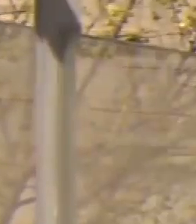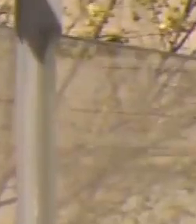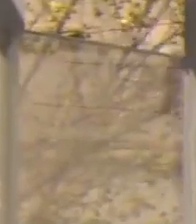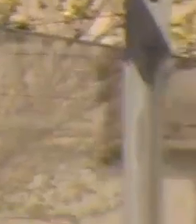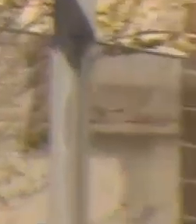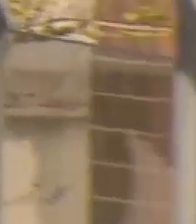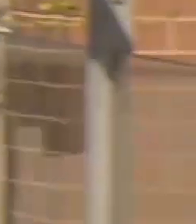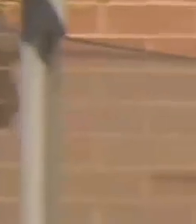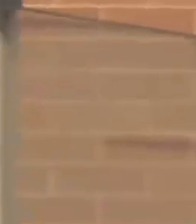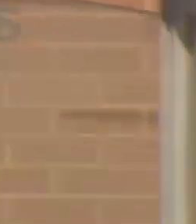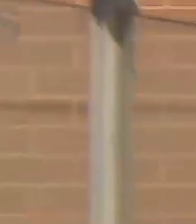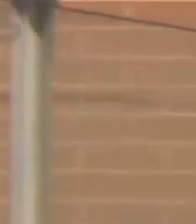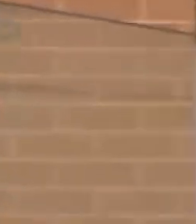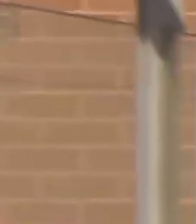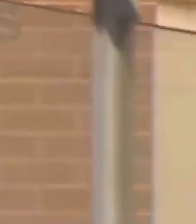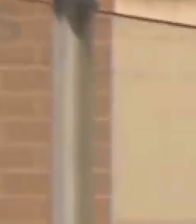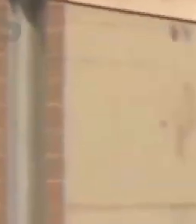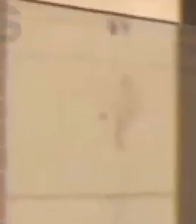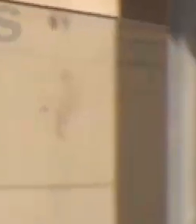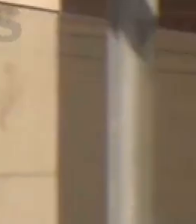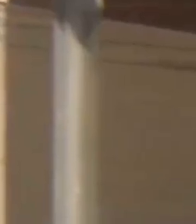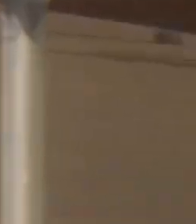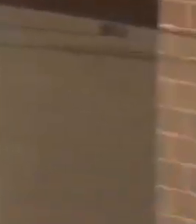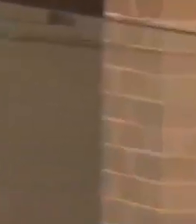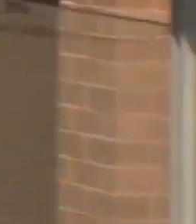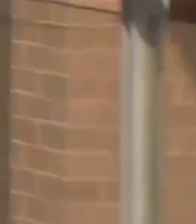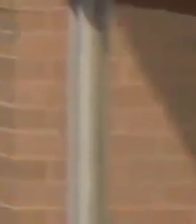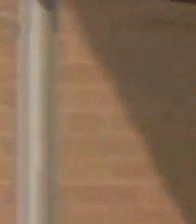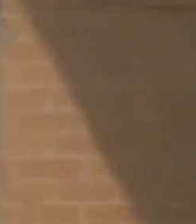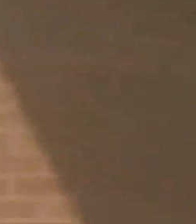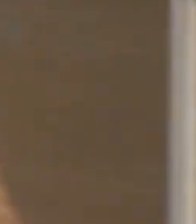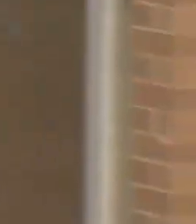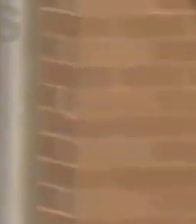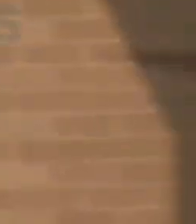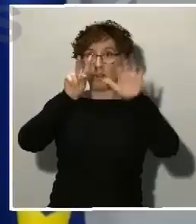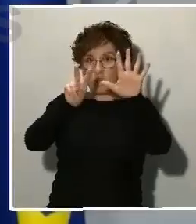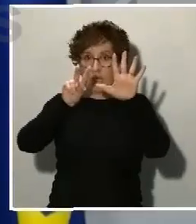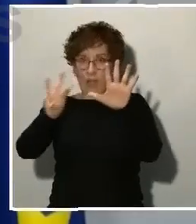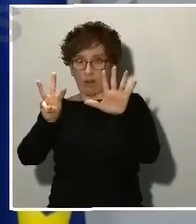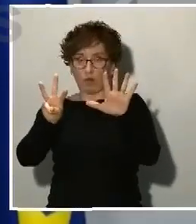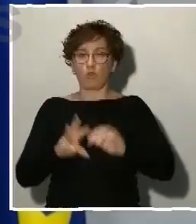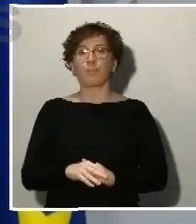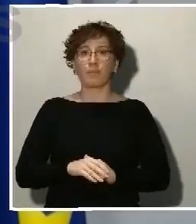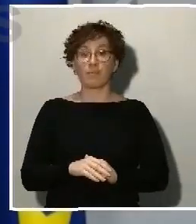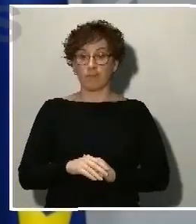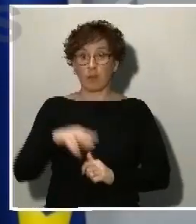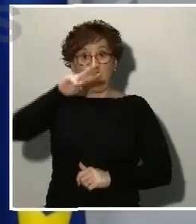España ya ha registrado 11.178 casos de coronavirus. En este periodo de 24 horas hemos tenido